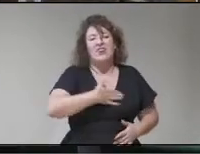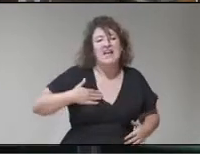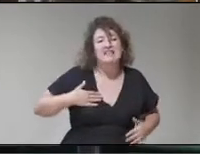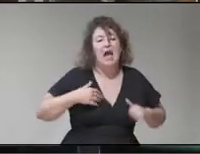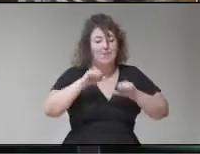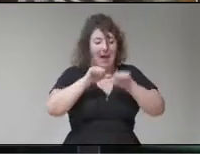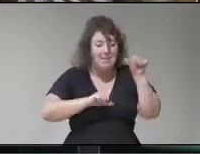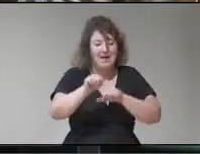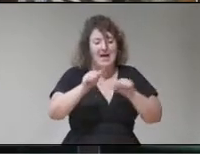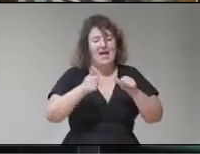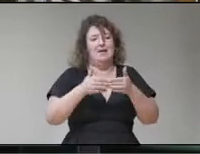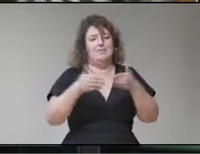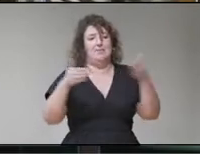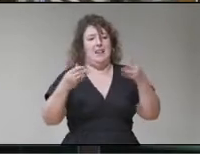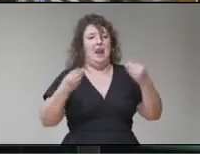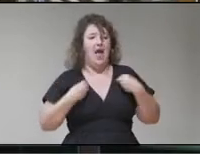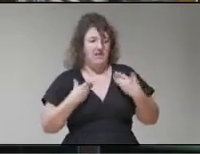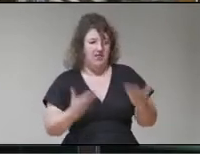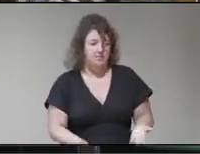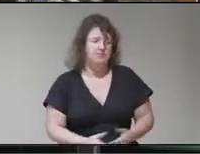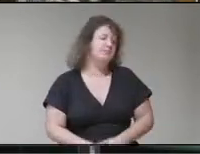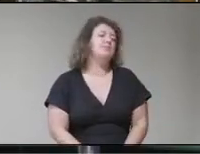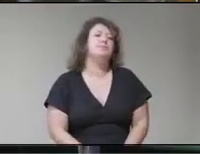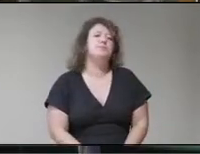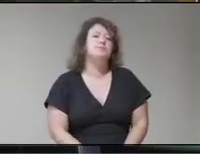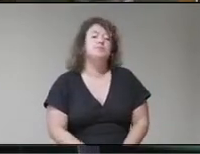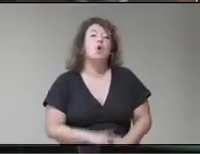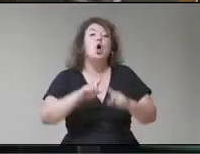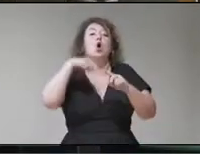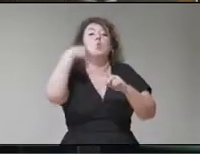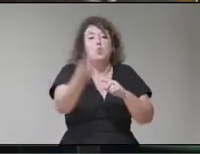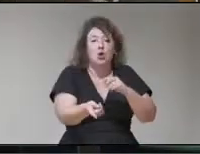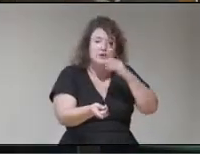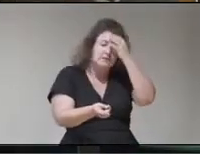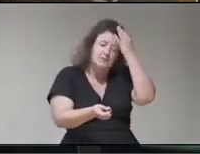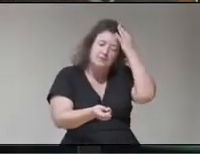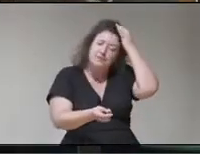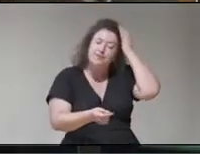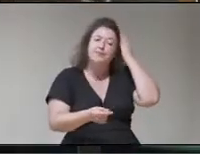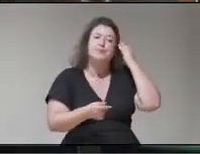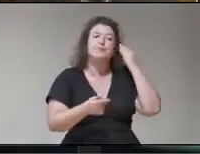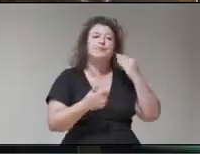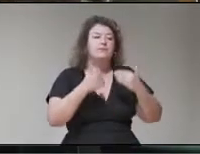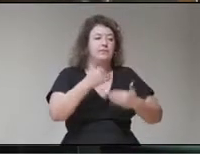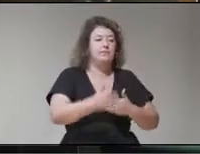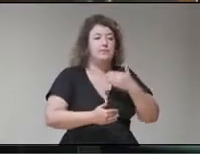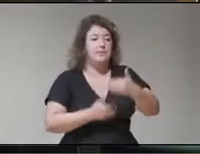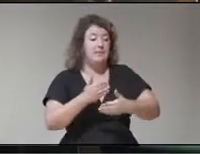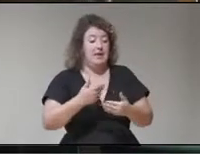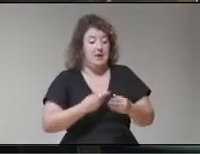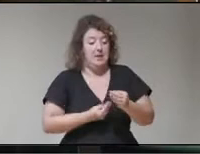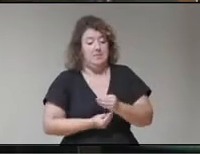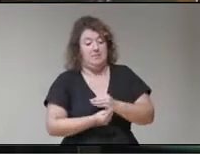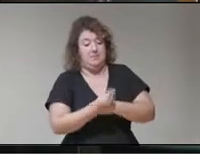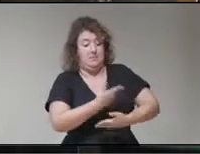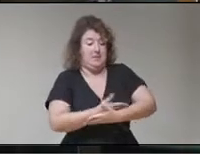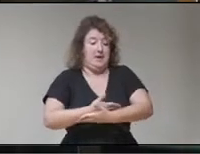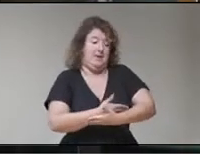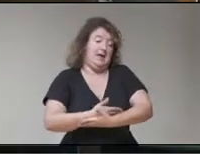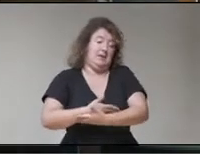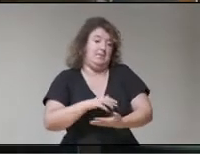inicio de la vida. Posteriormente, según va avanzando la vida del niño y con